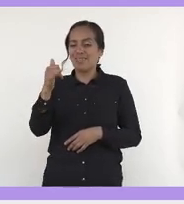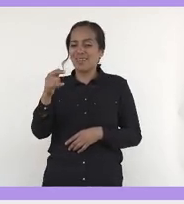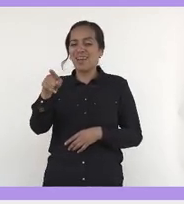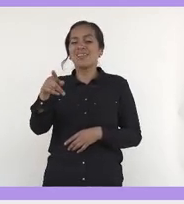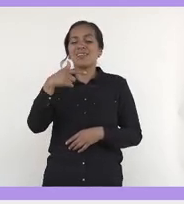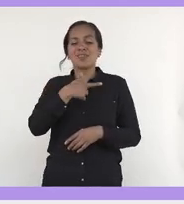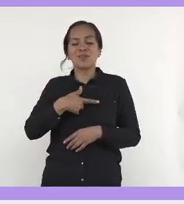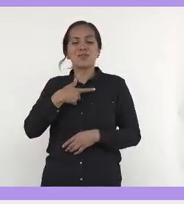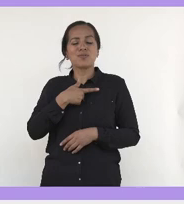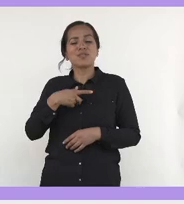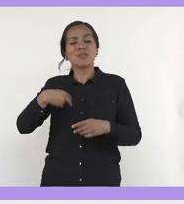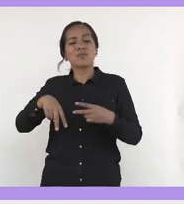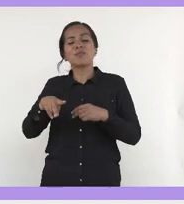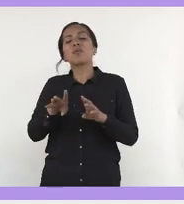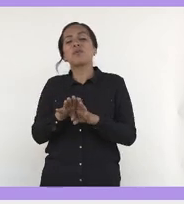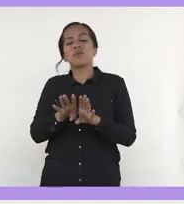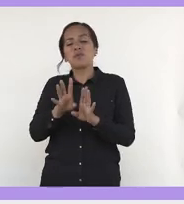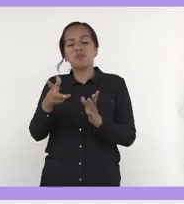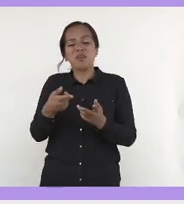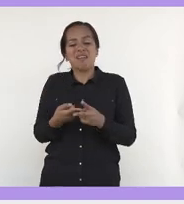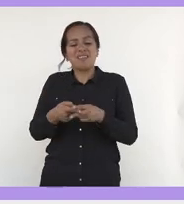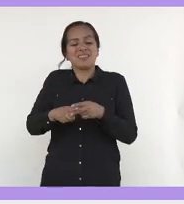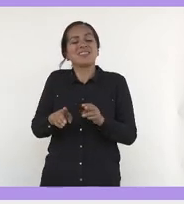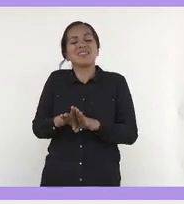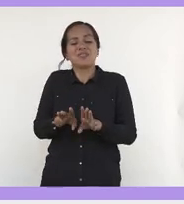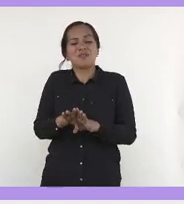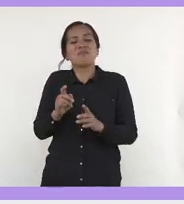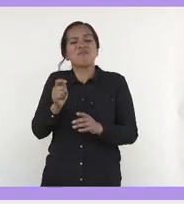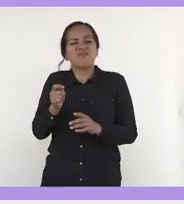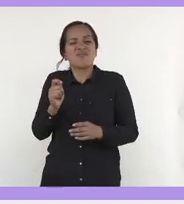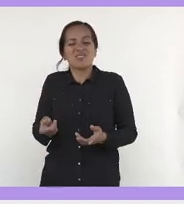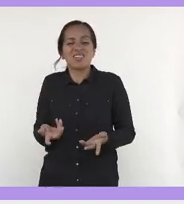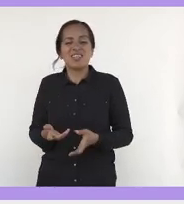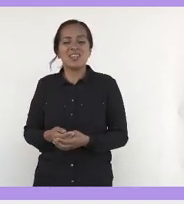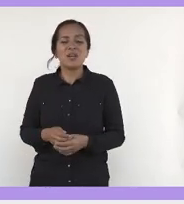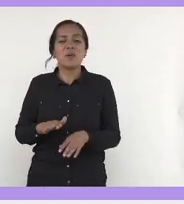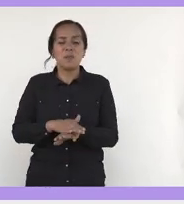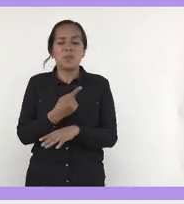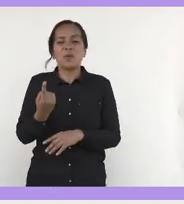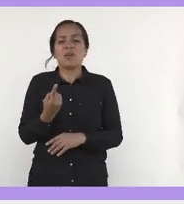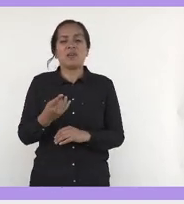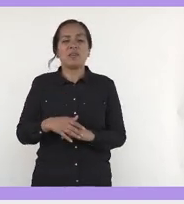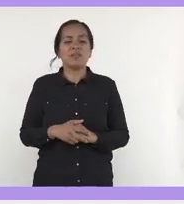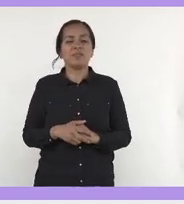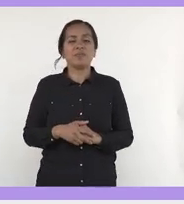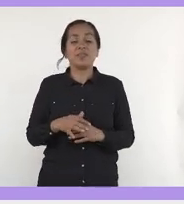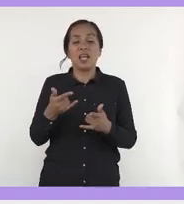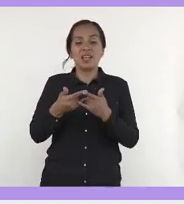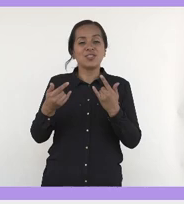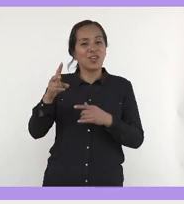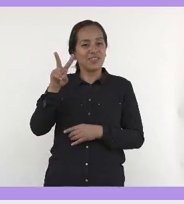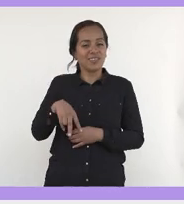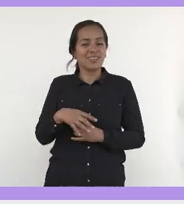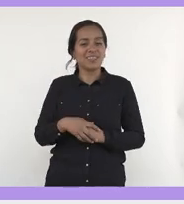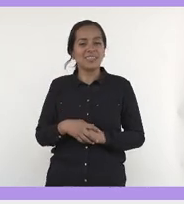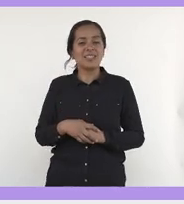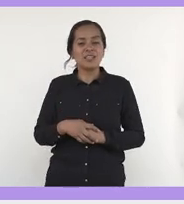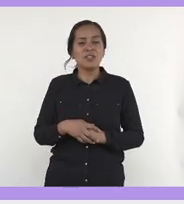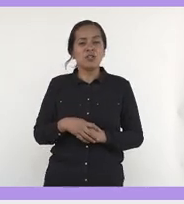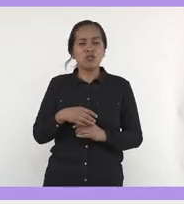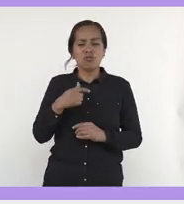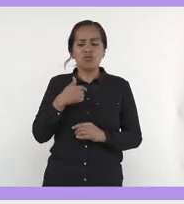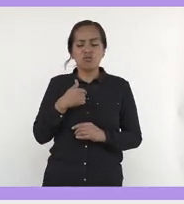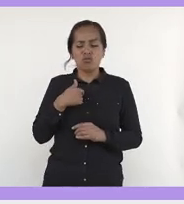el fútbol Cómo nace Cómo cómo te enamoras la historia real o la mentira por favor No yo